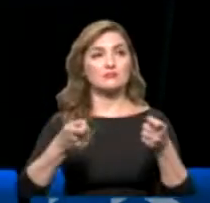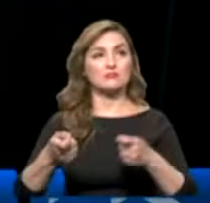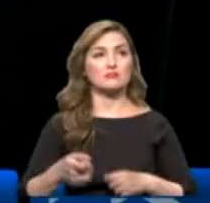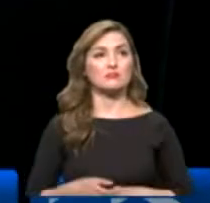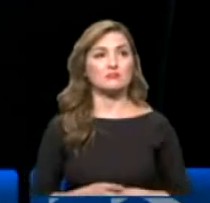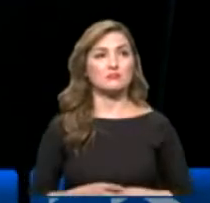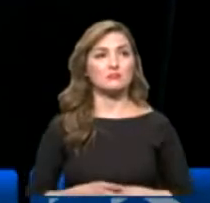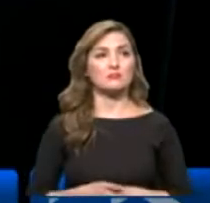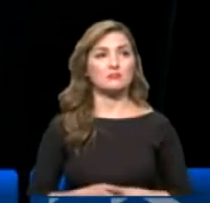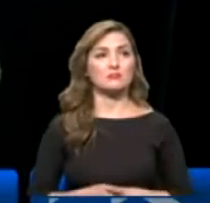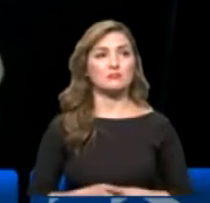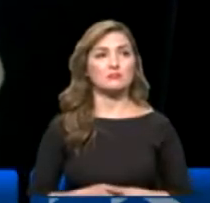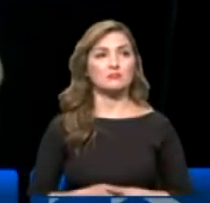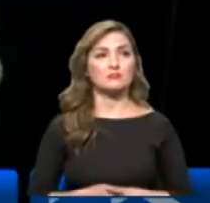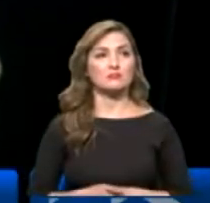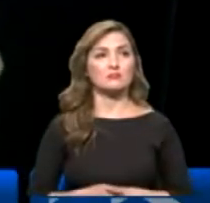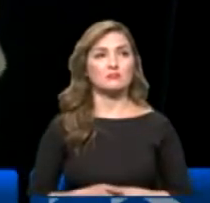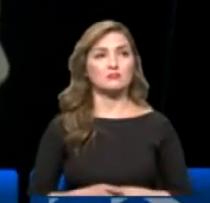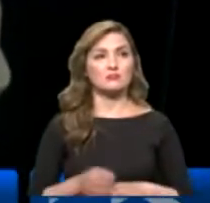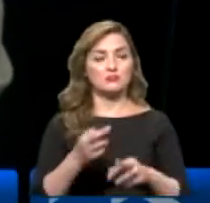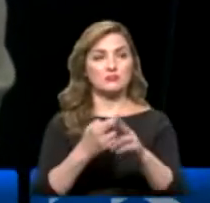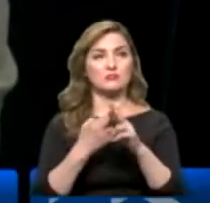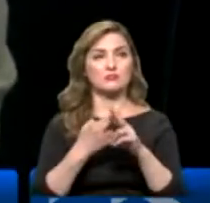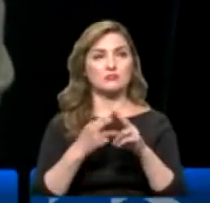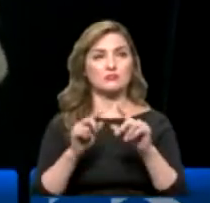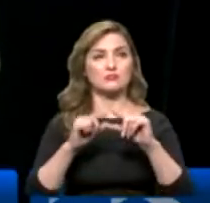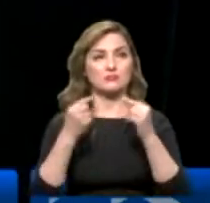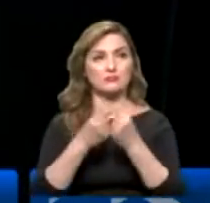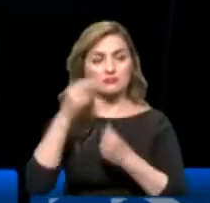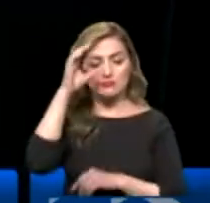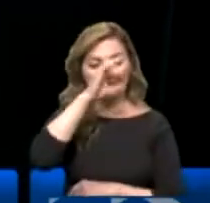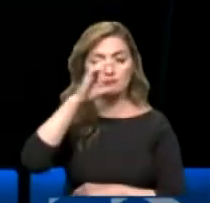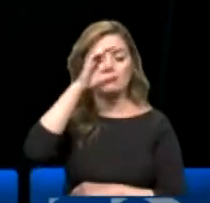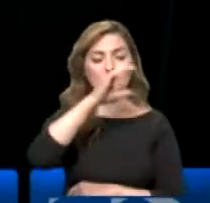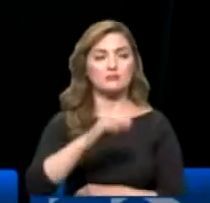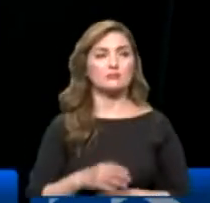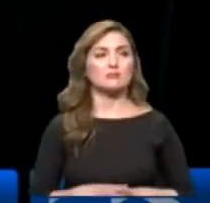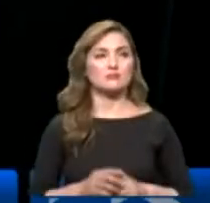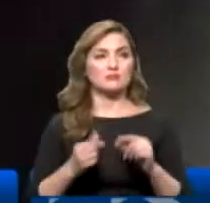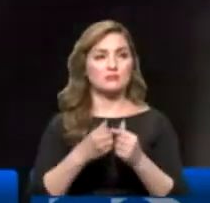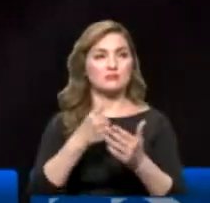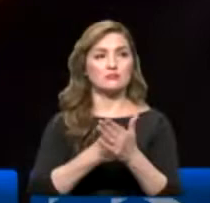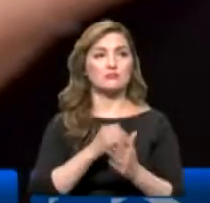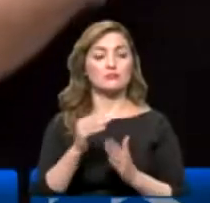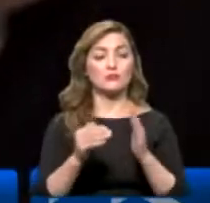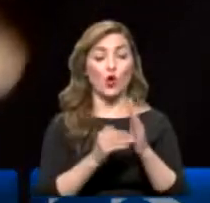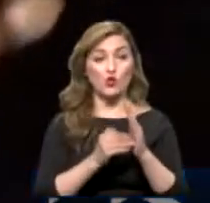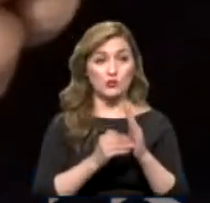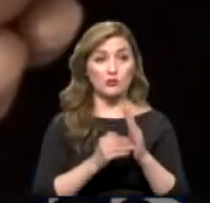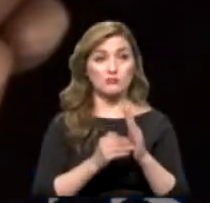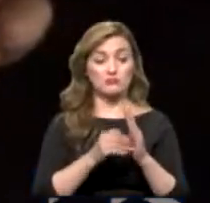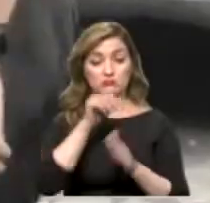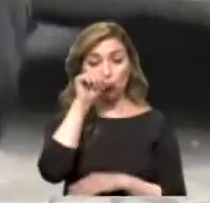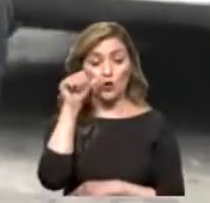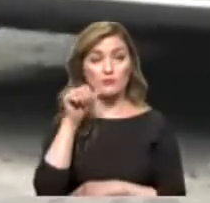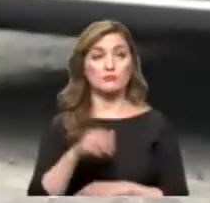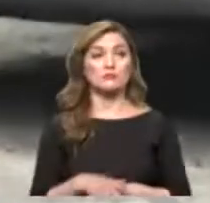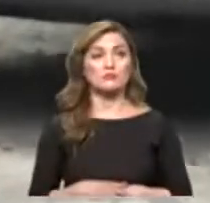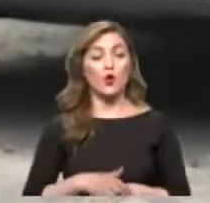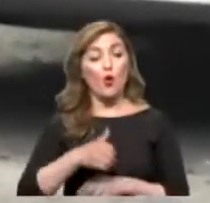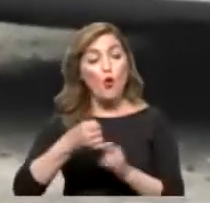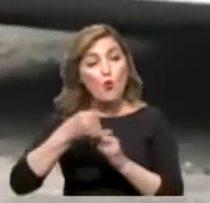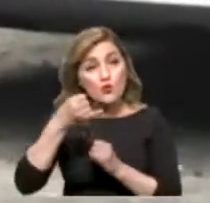Además de eso, tenemos otros resultados del bloque de búsqueda o de la unidad antinarcótico. La última fase, denominada Jaque